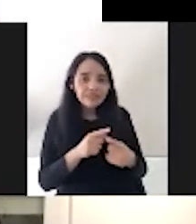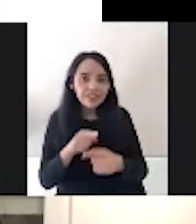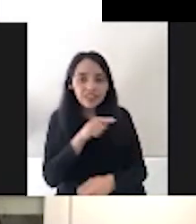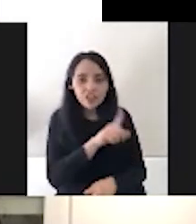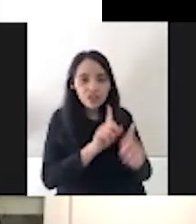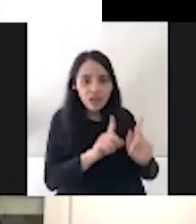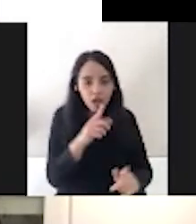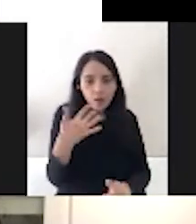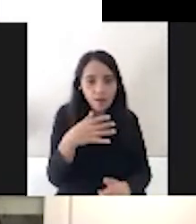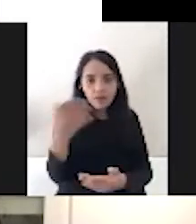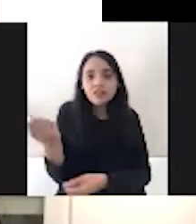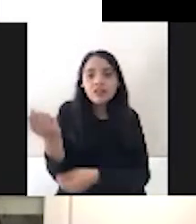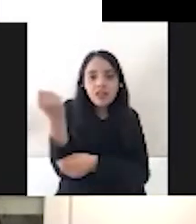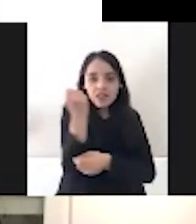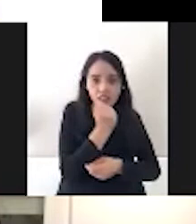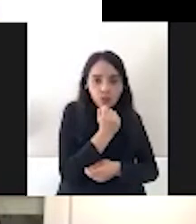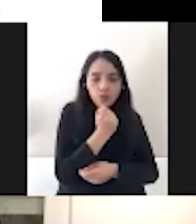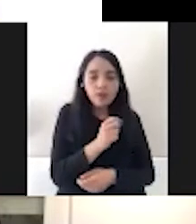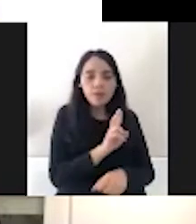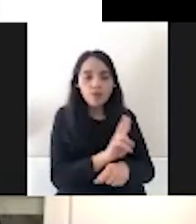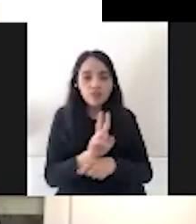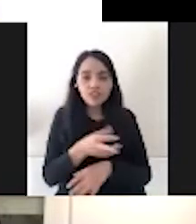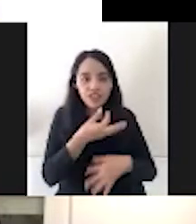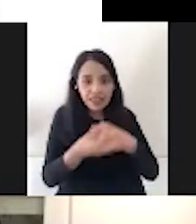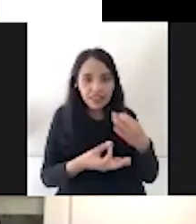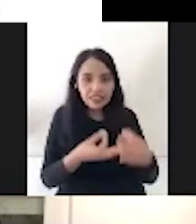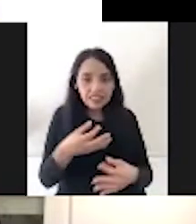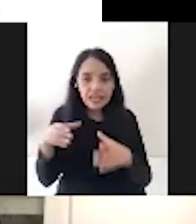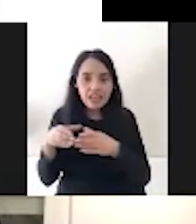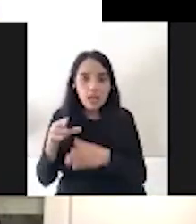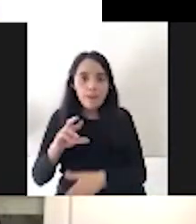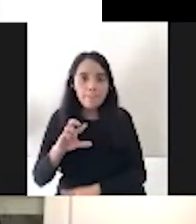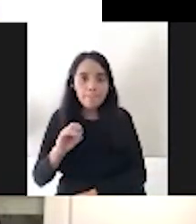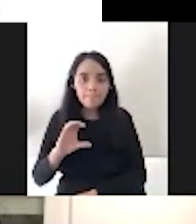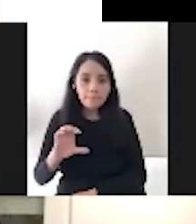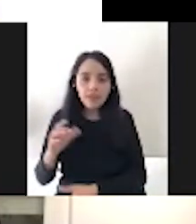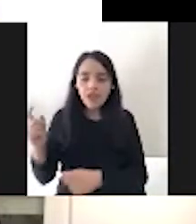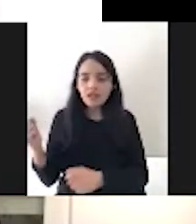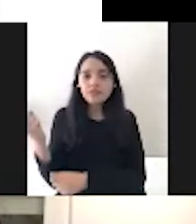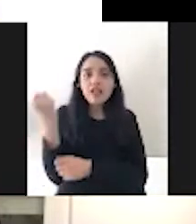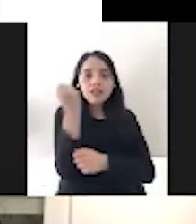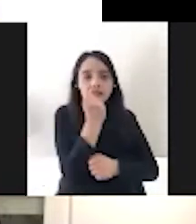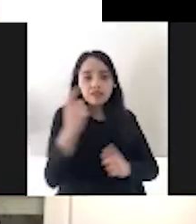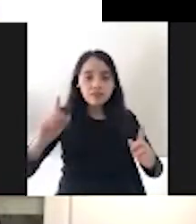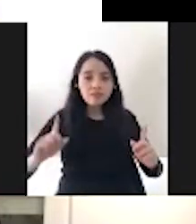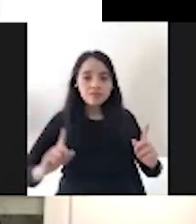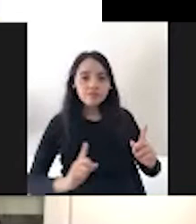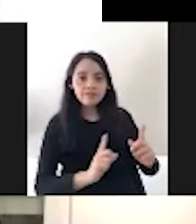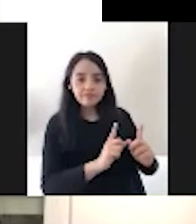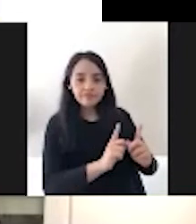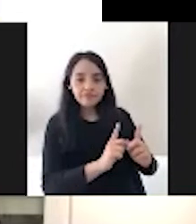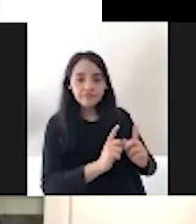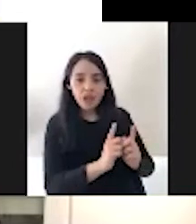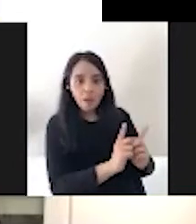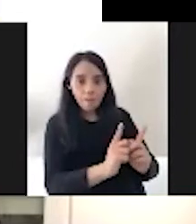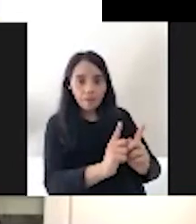destacaban los profesores, que el equipo, que los especialistas estuvieran dentro del aula y que estuviesen más acompañándolos.